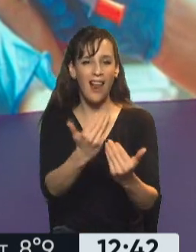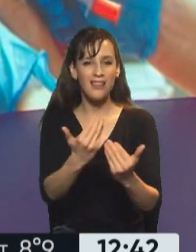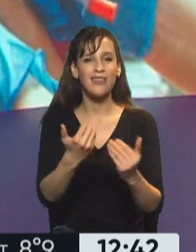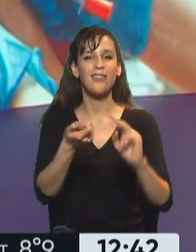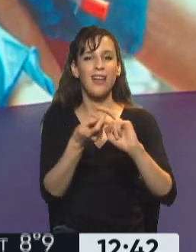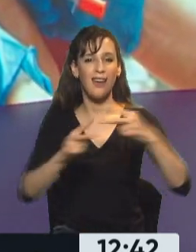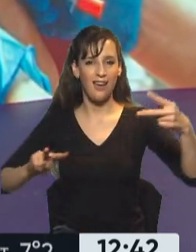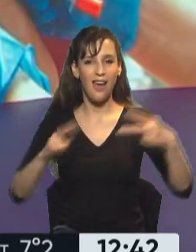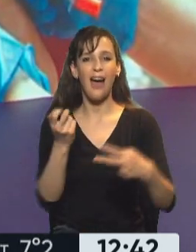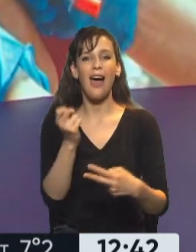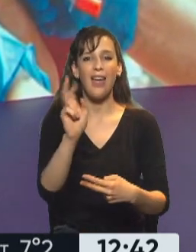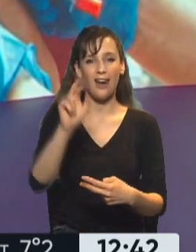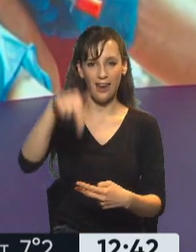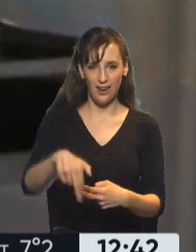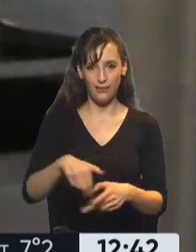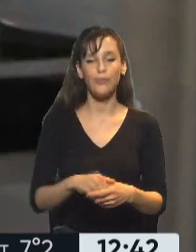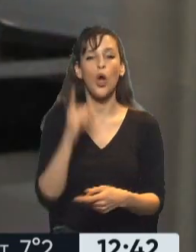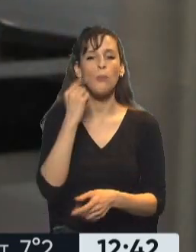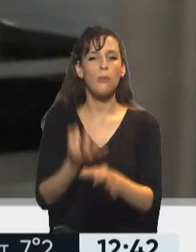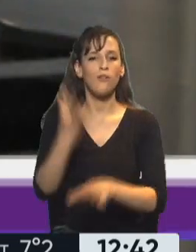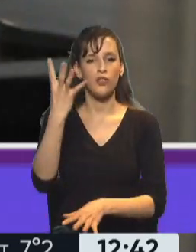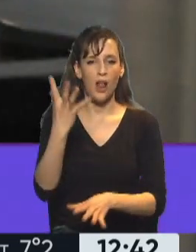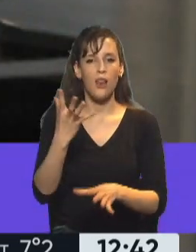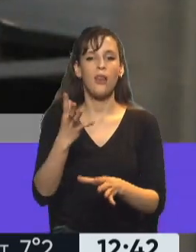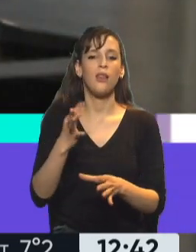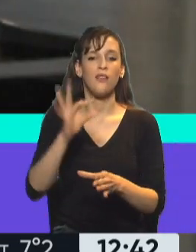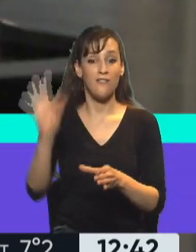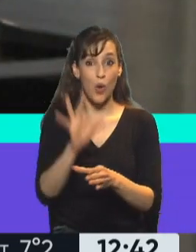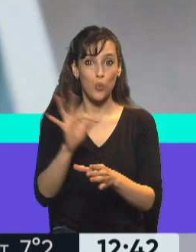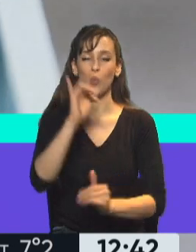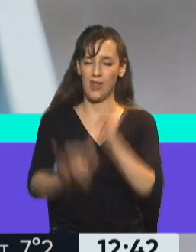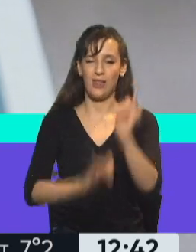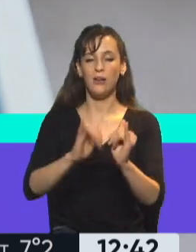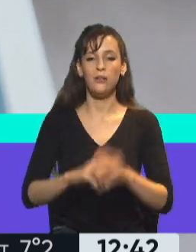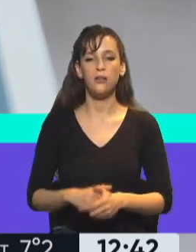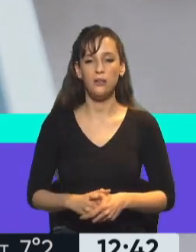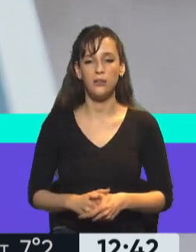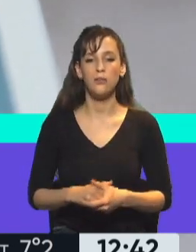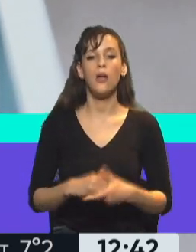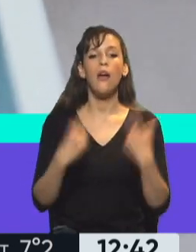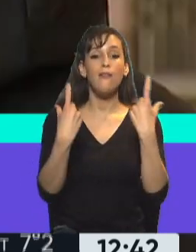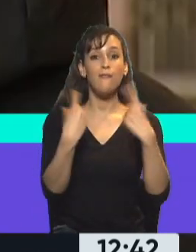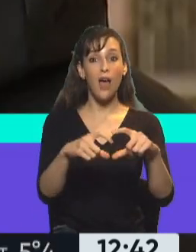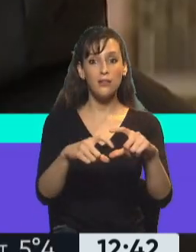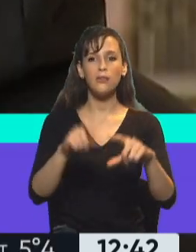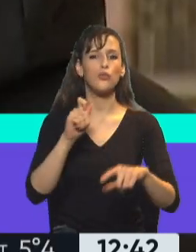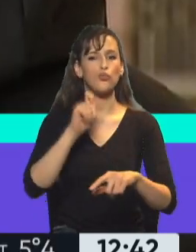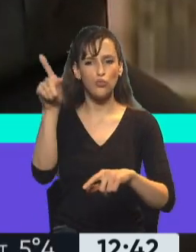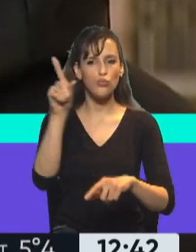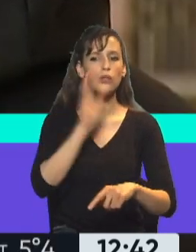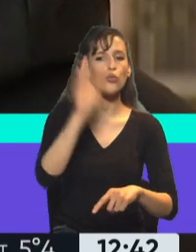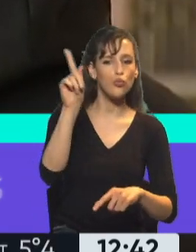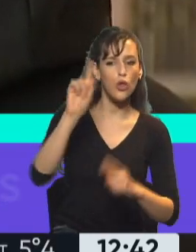infectólogo nos da precisiones sobre este tema. Pfizer ya tiene aprobación en Estados Unidos y en Europa para